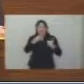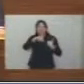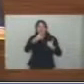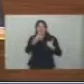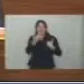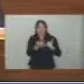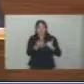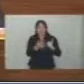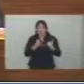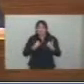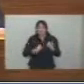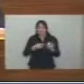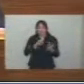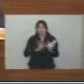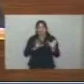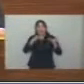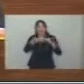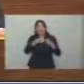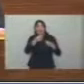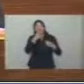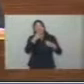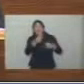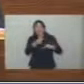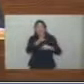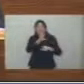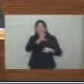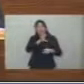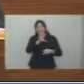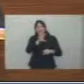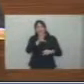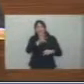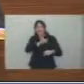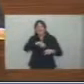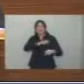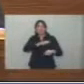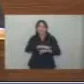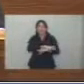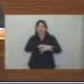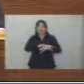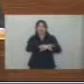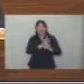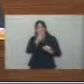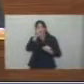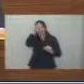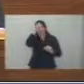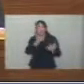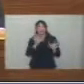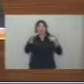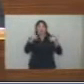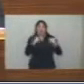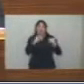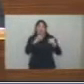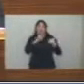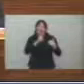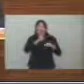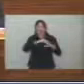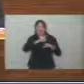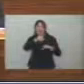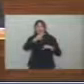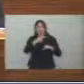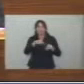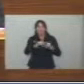mismo que el partido que dice gobernar España, pero que en Asturias el concepto de responsabilidad solo lo aplica para nombrar gestoras en sus agrupaciones